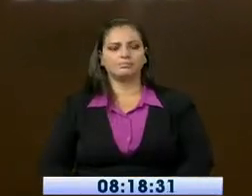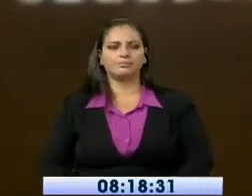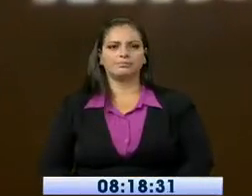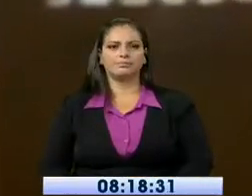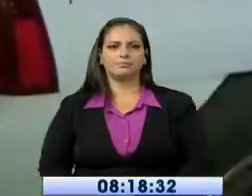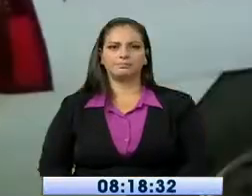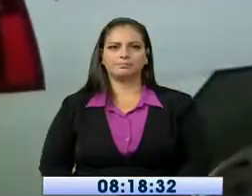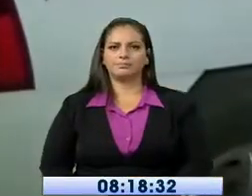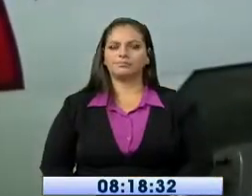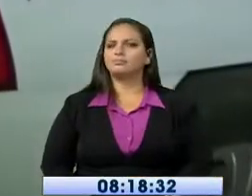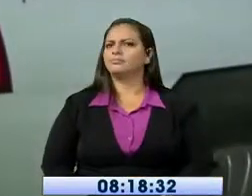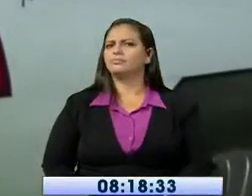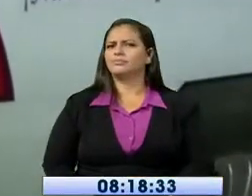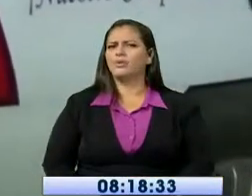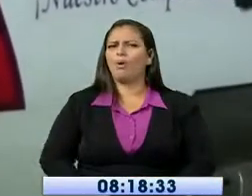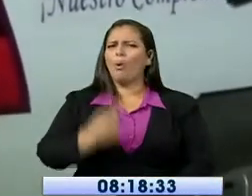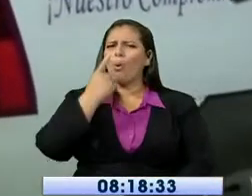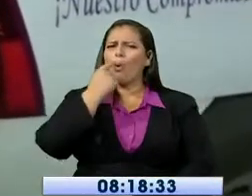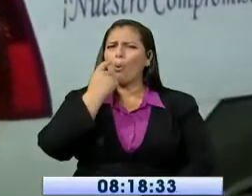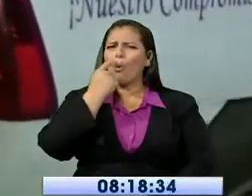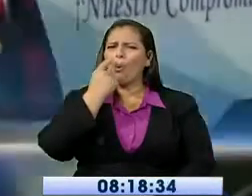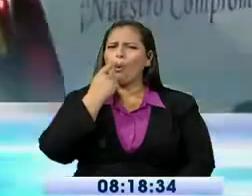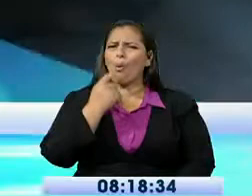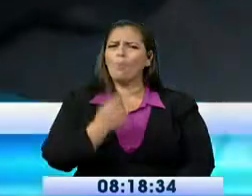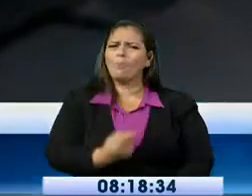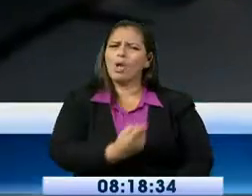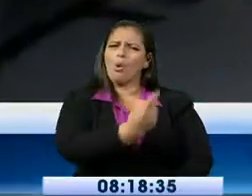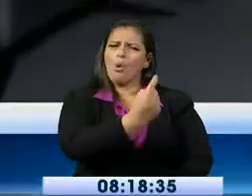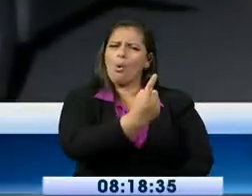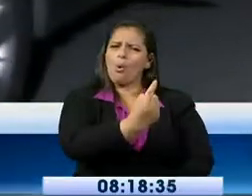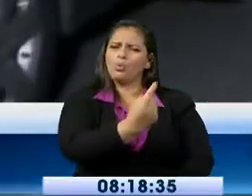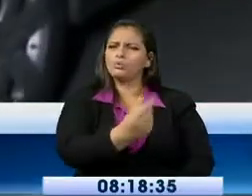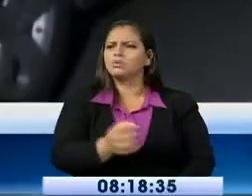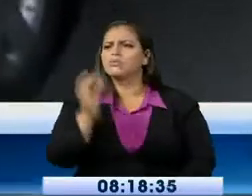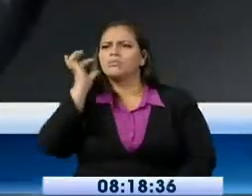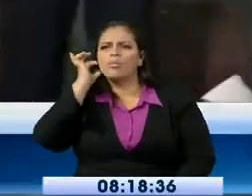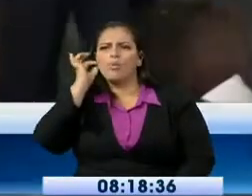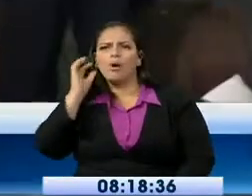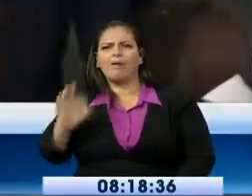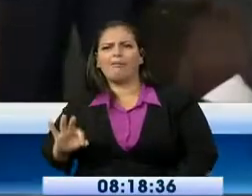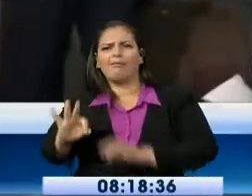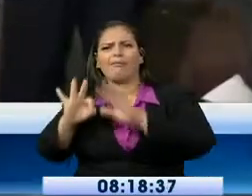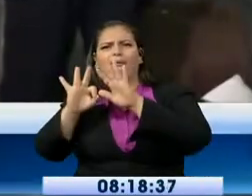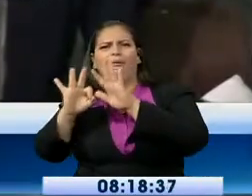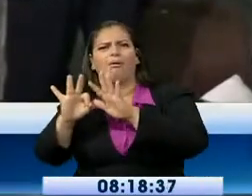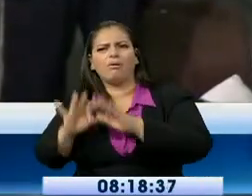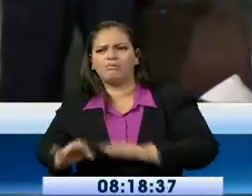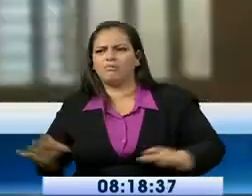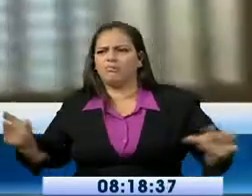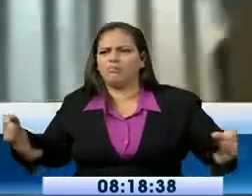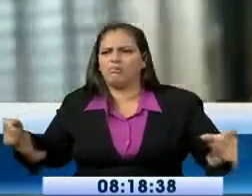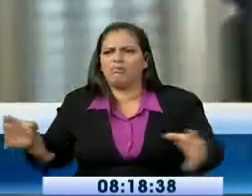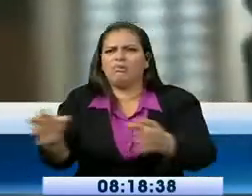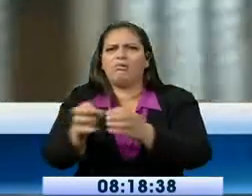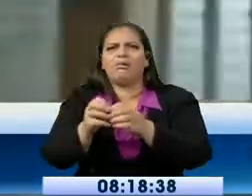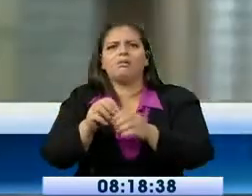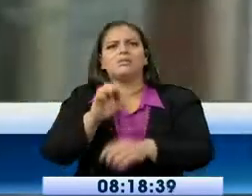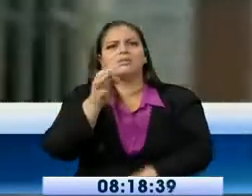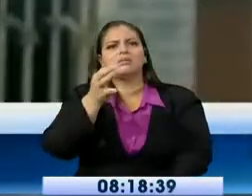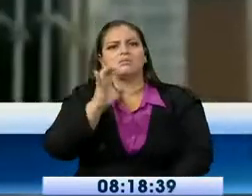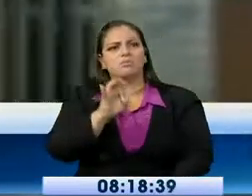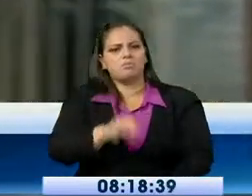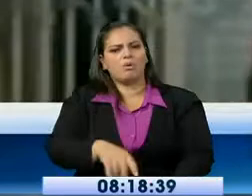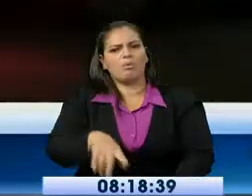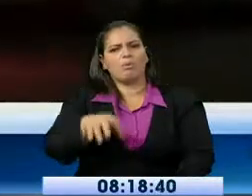11 hombres y 8 mujeres fueron detenidos durante un operativo que ejecutó la policía para desarticular una presunta red de microtráfico que tenía como